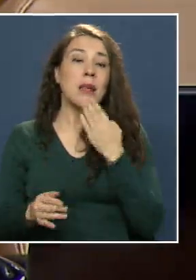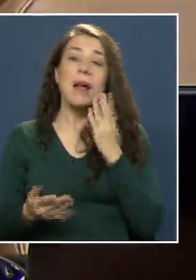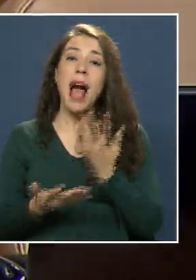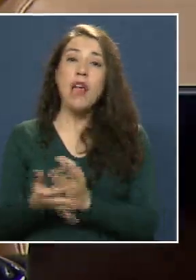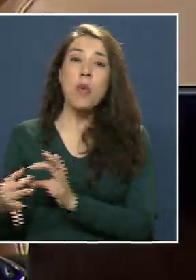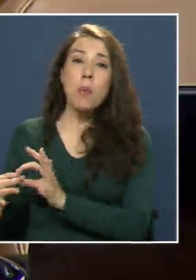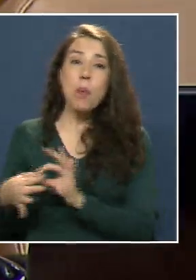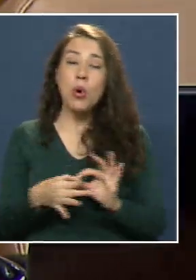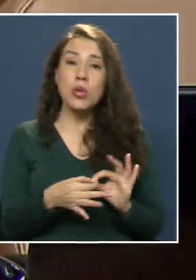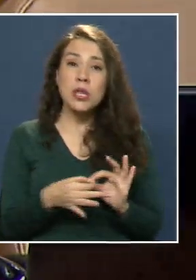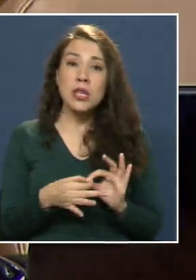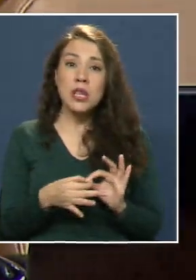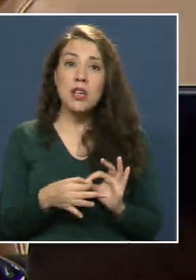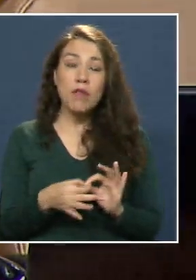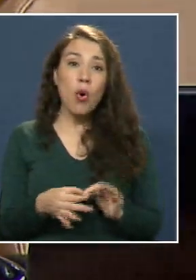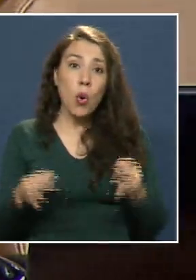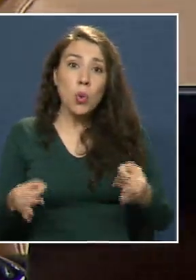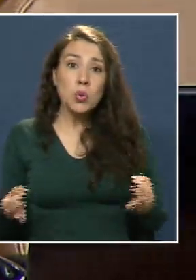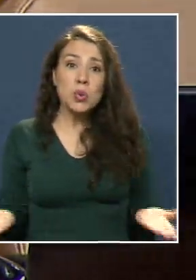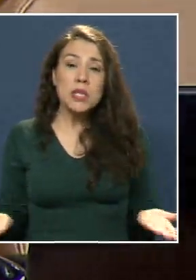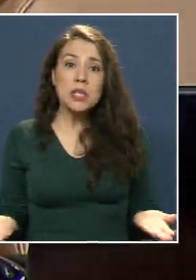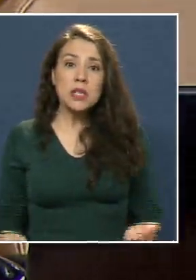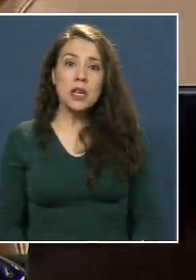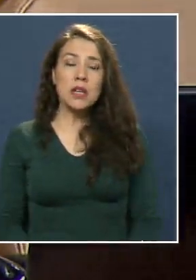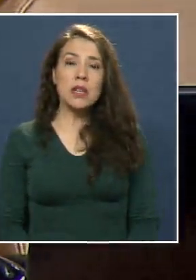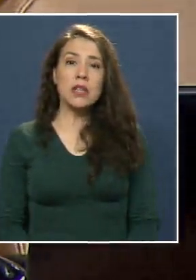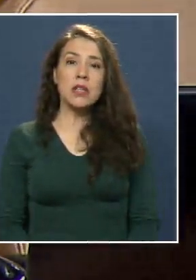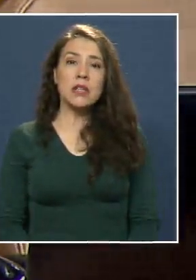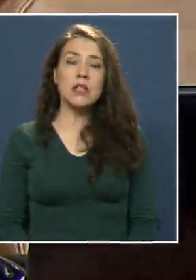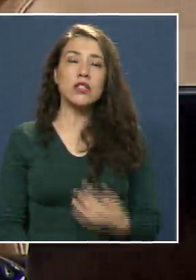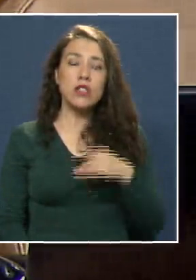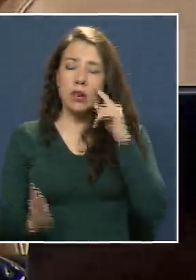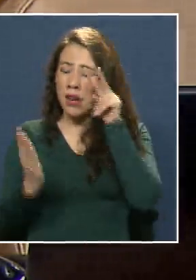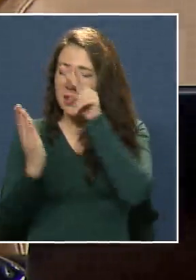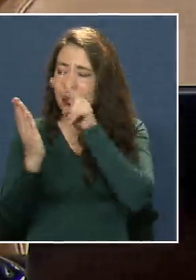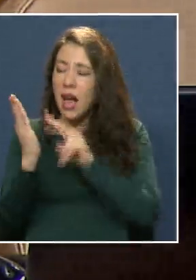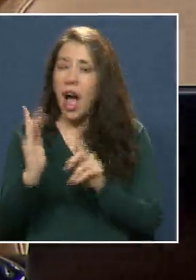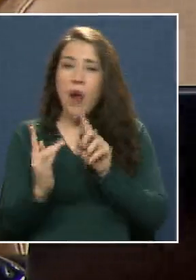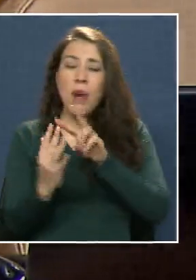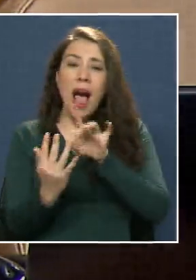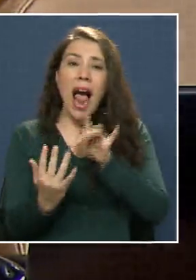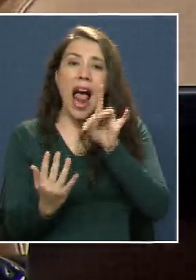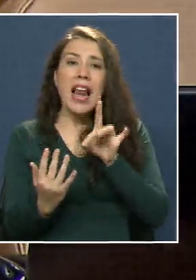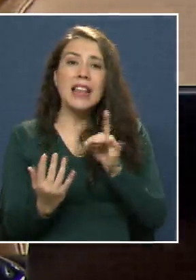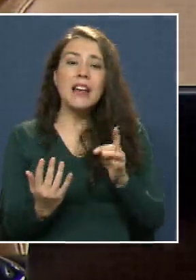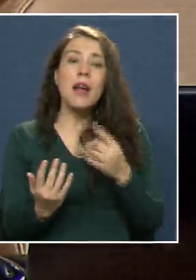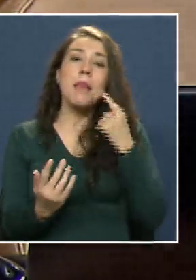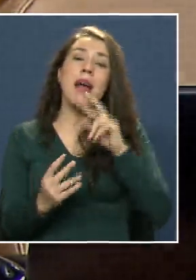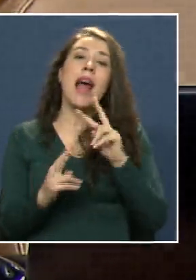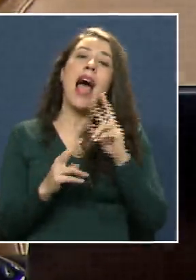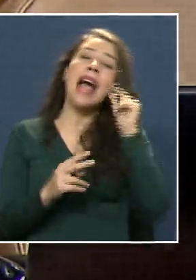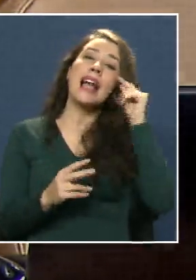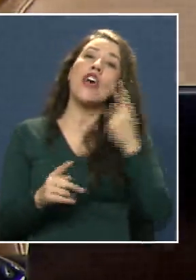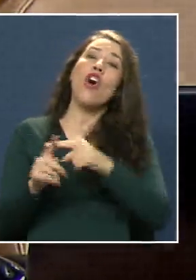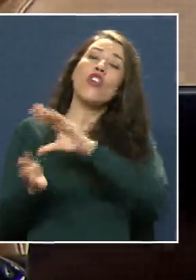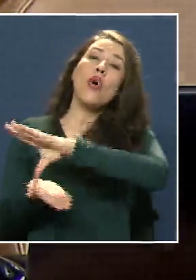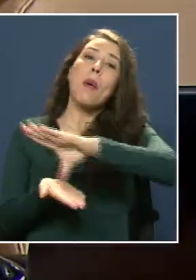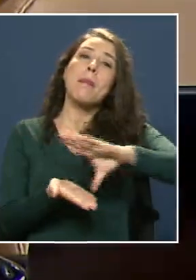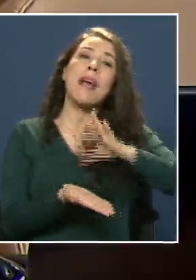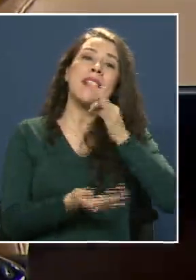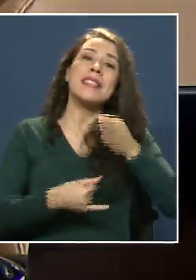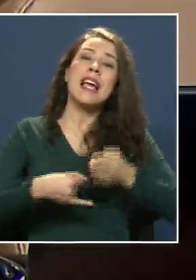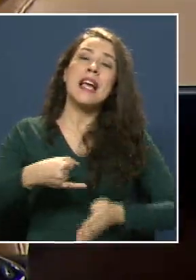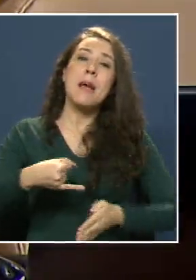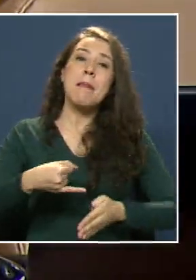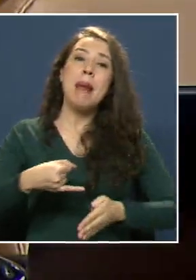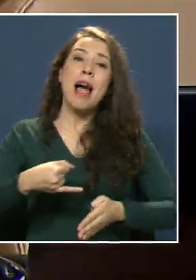de ser y tiene que una razón de ser de justicia. Estaba tratando de revisar algunas alternativas para buscar salidas creativas y en otros países se ha establecido que el plazo